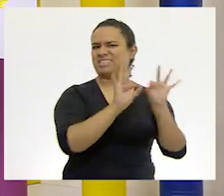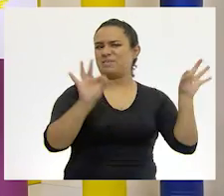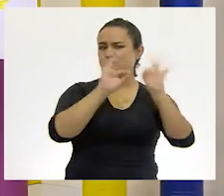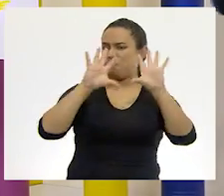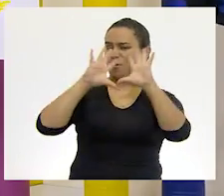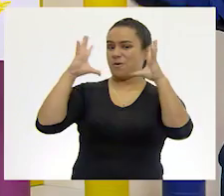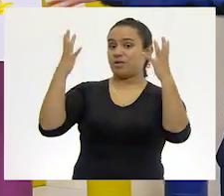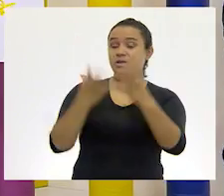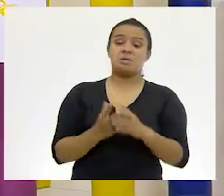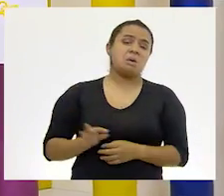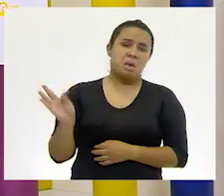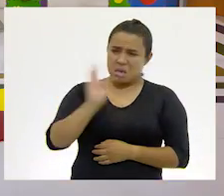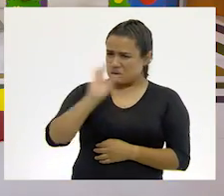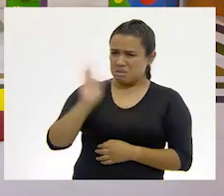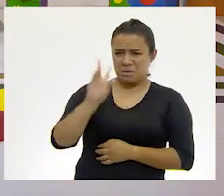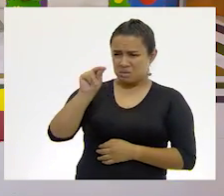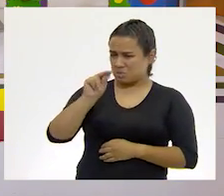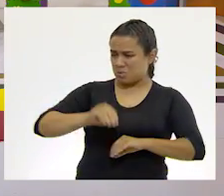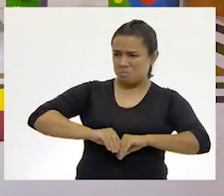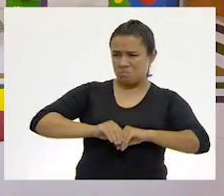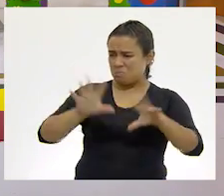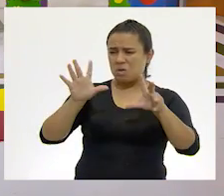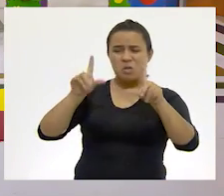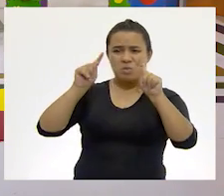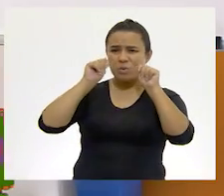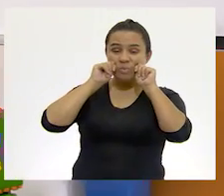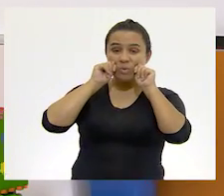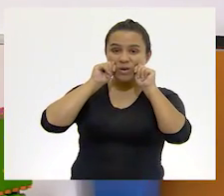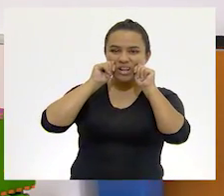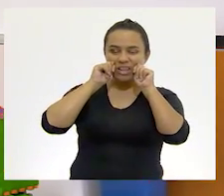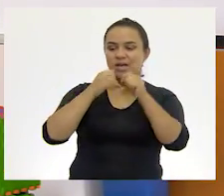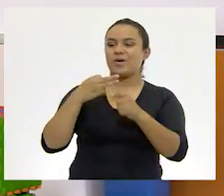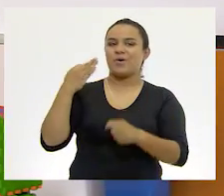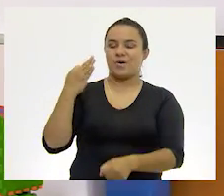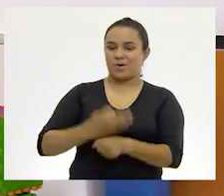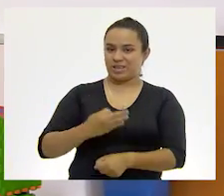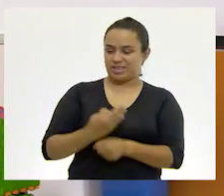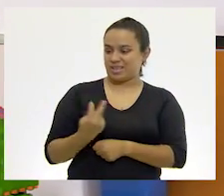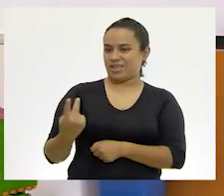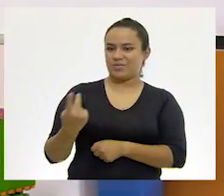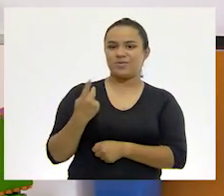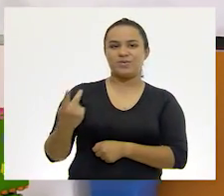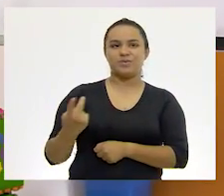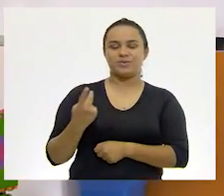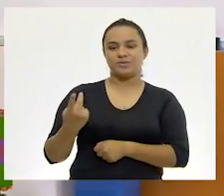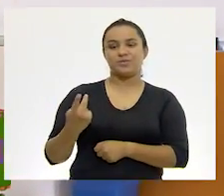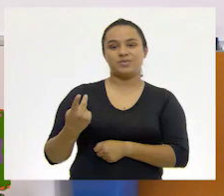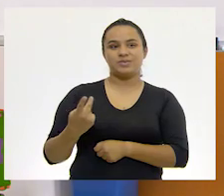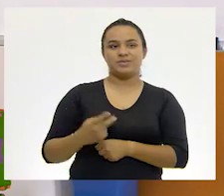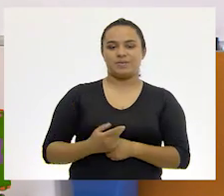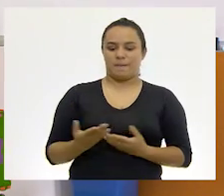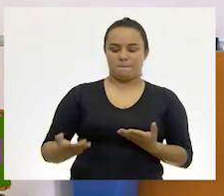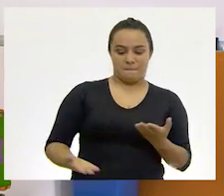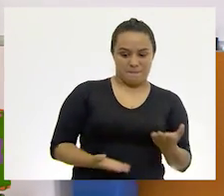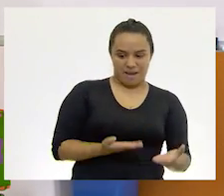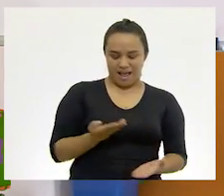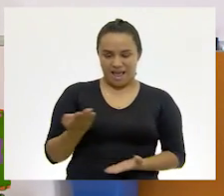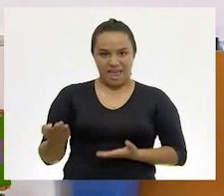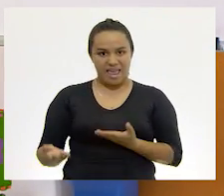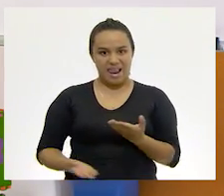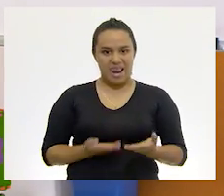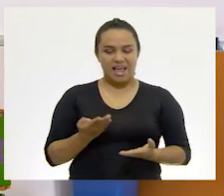Y aunque no se exhiban, mi querido Oscar, este momento en el que nosotros estuvimos bailando